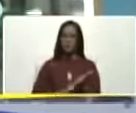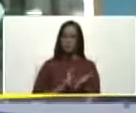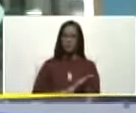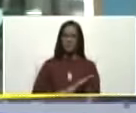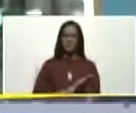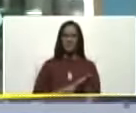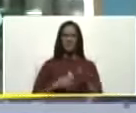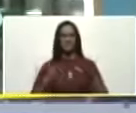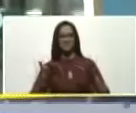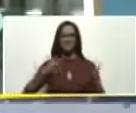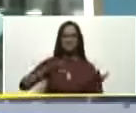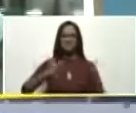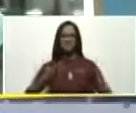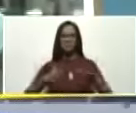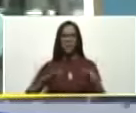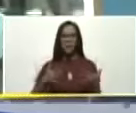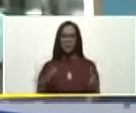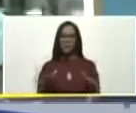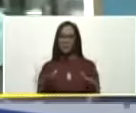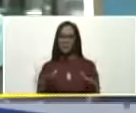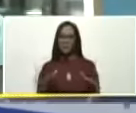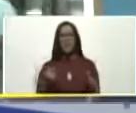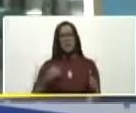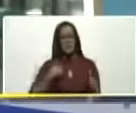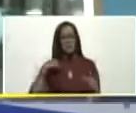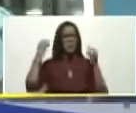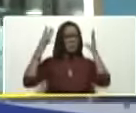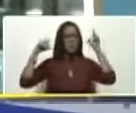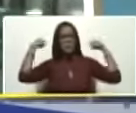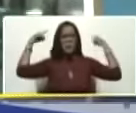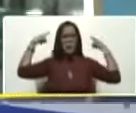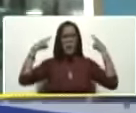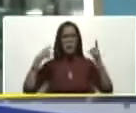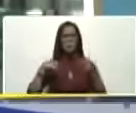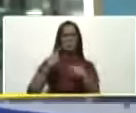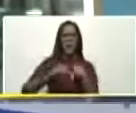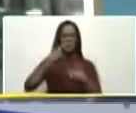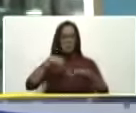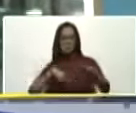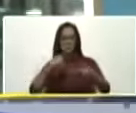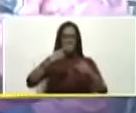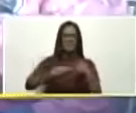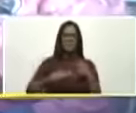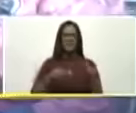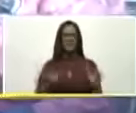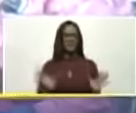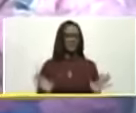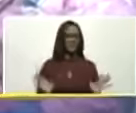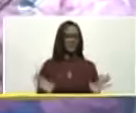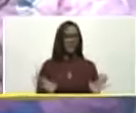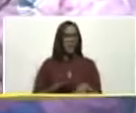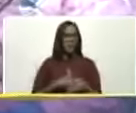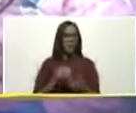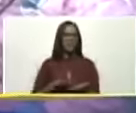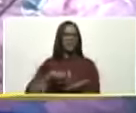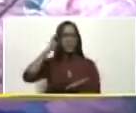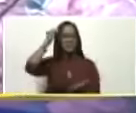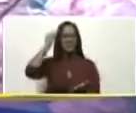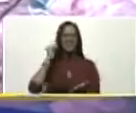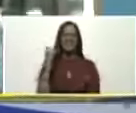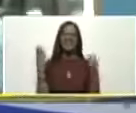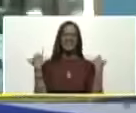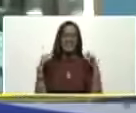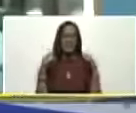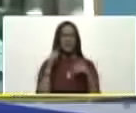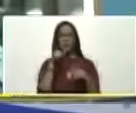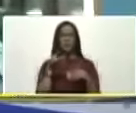Más o menos. Yo invento mi loquera, para adelante y para atrás. Porque yo aprendí hace mucho tiempo, quizás